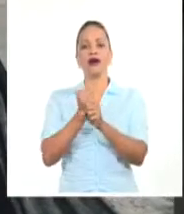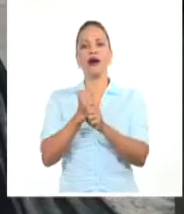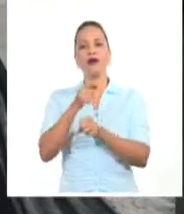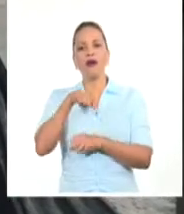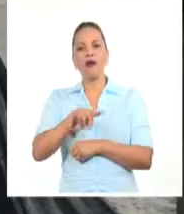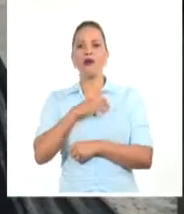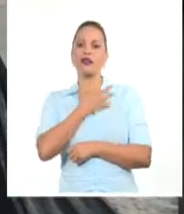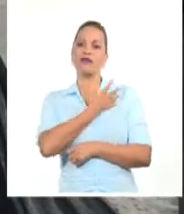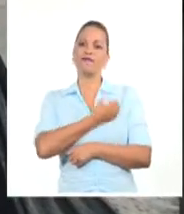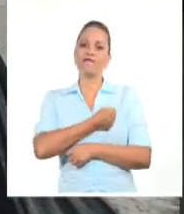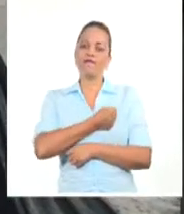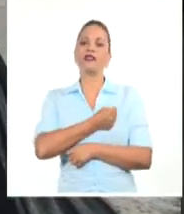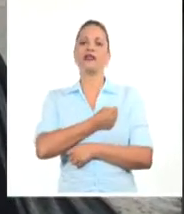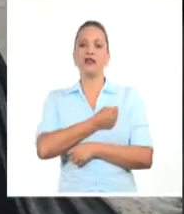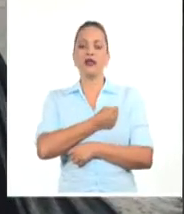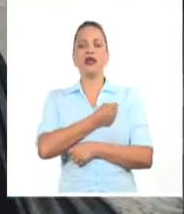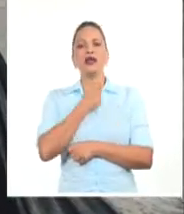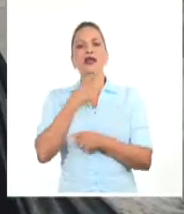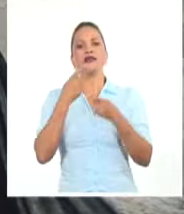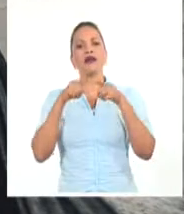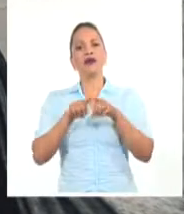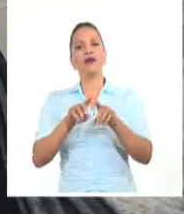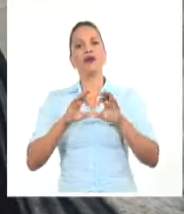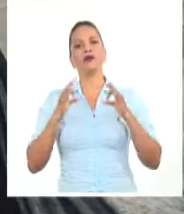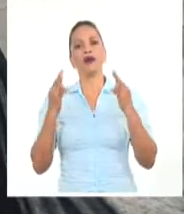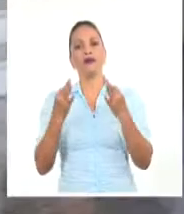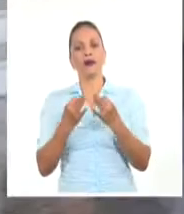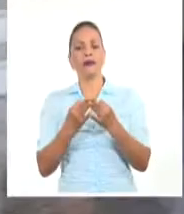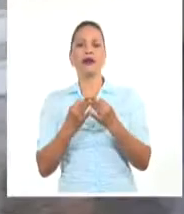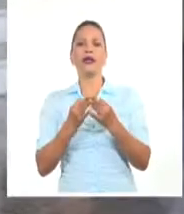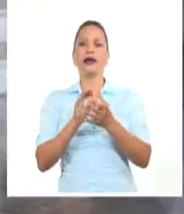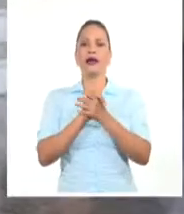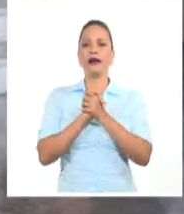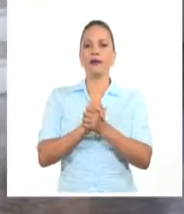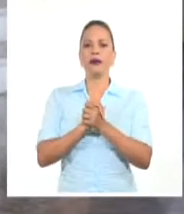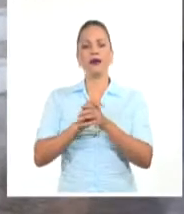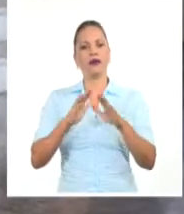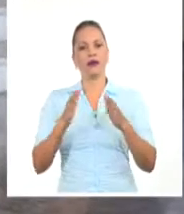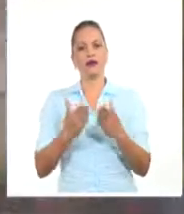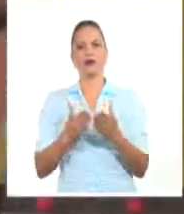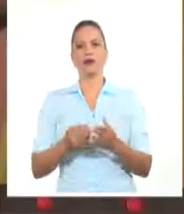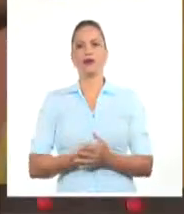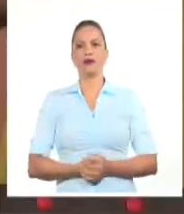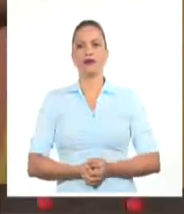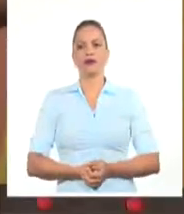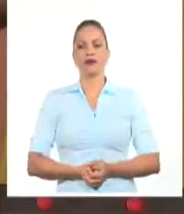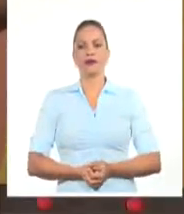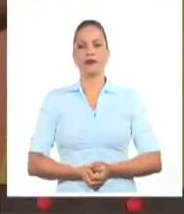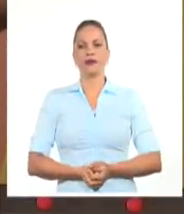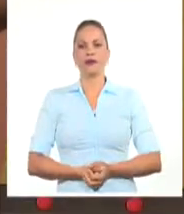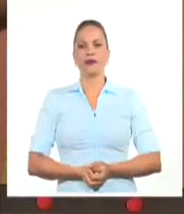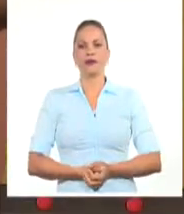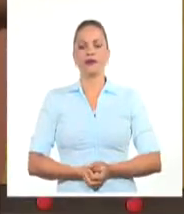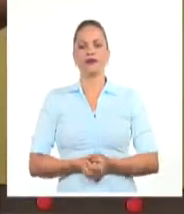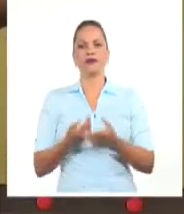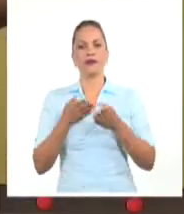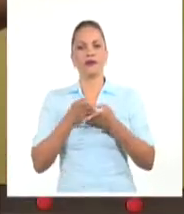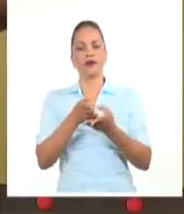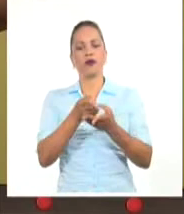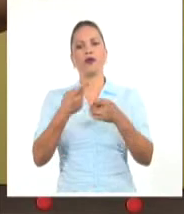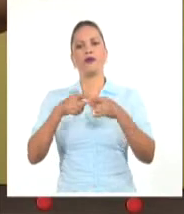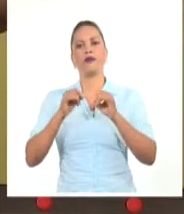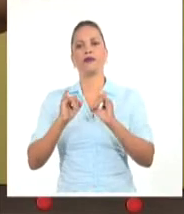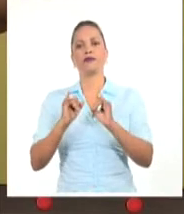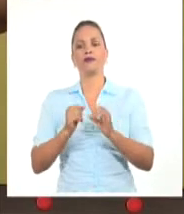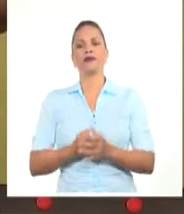se unen en este adiós y hacen llegar sus condolencias a sus familiares y amigos. Seguimos con otras noticias.